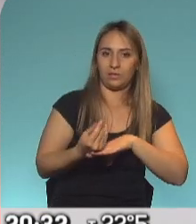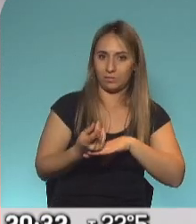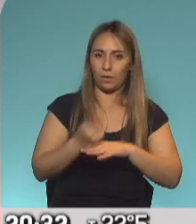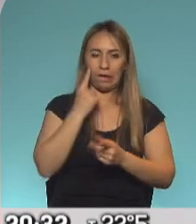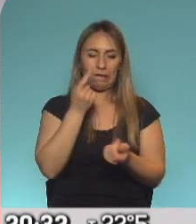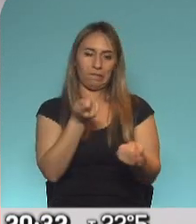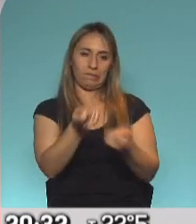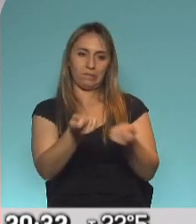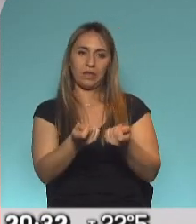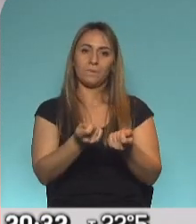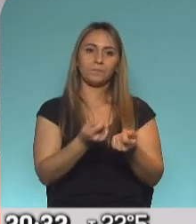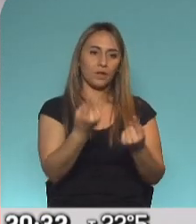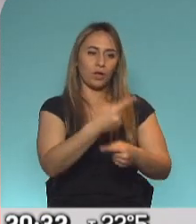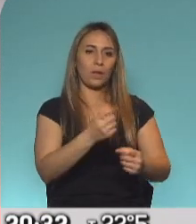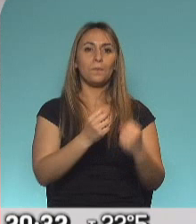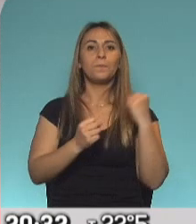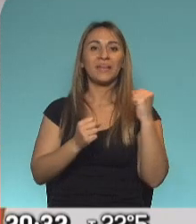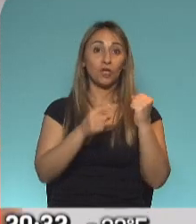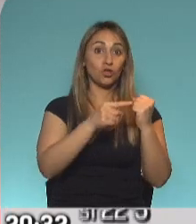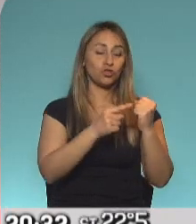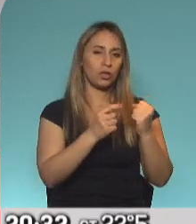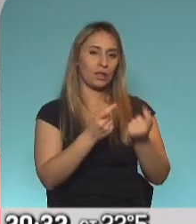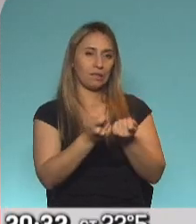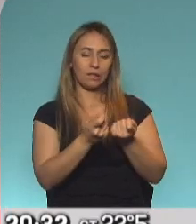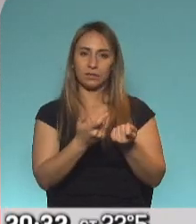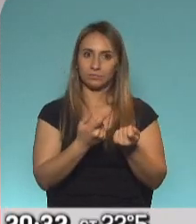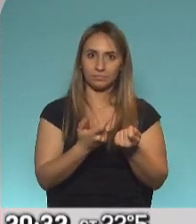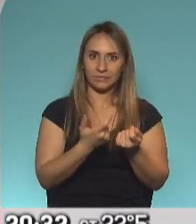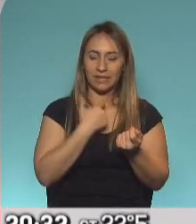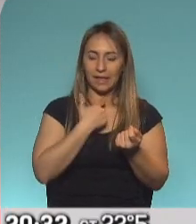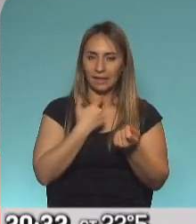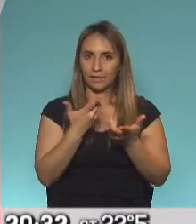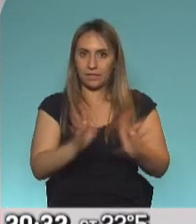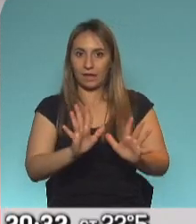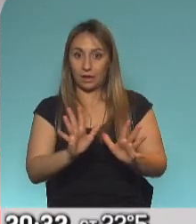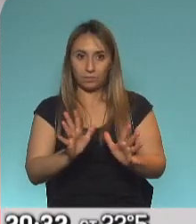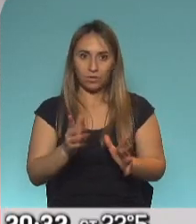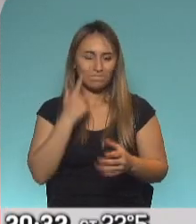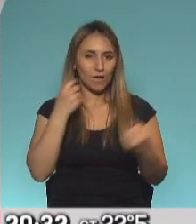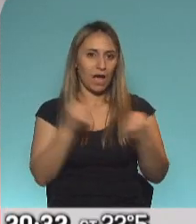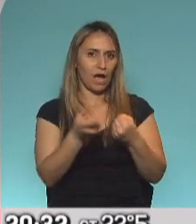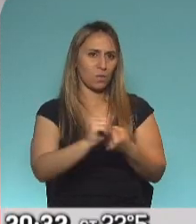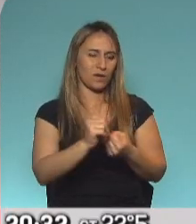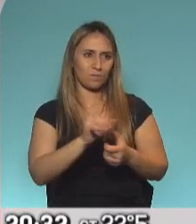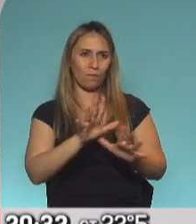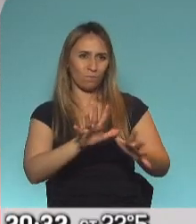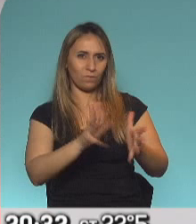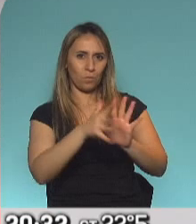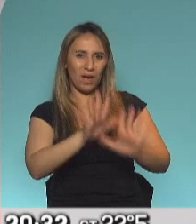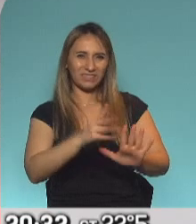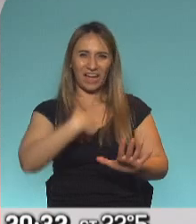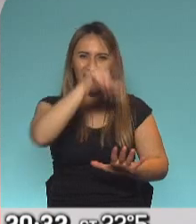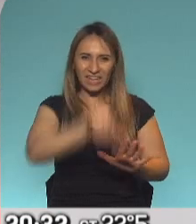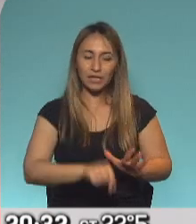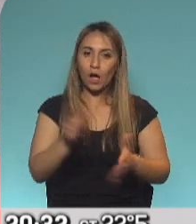en instrumentos en pesos, en posiciones en pesos, y hoy quieren salir porque no quieren, no coincide en una Argentina productiva que